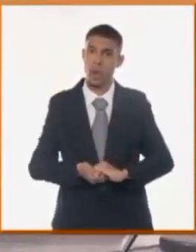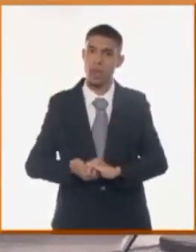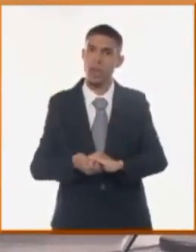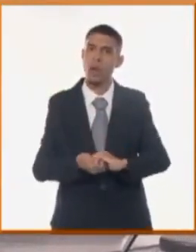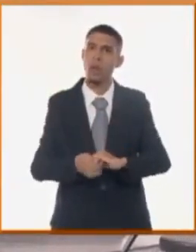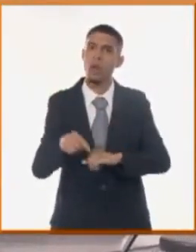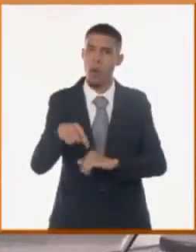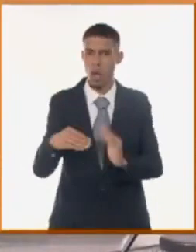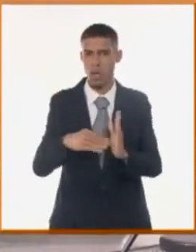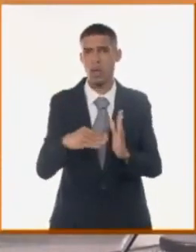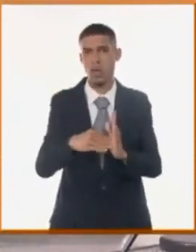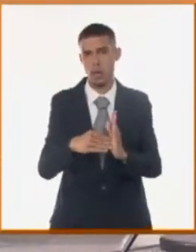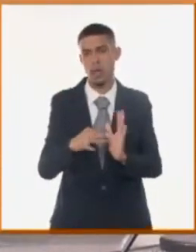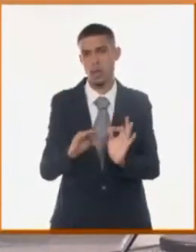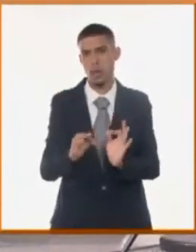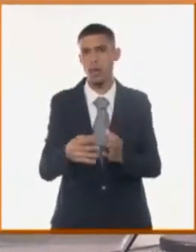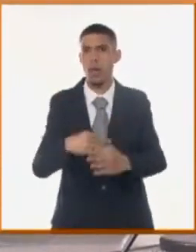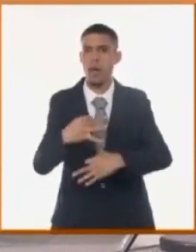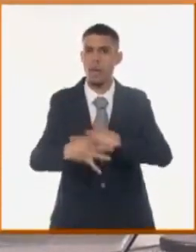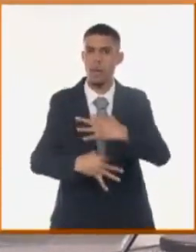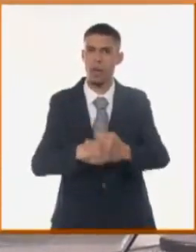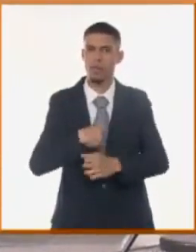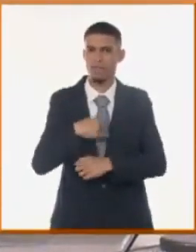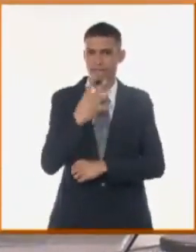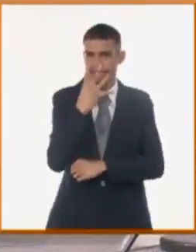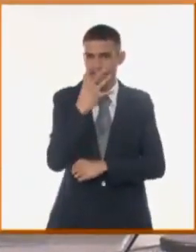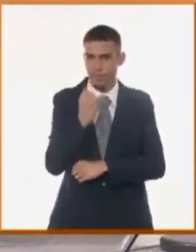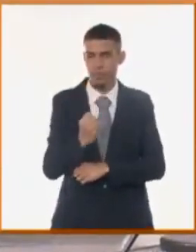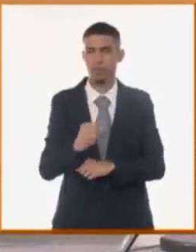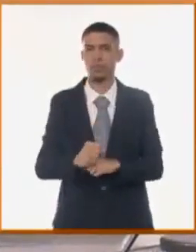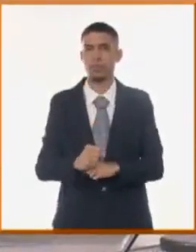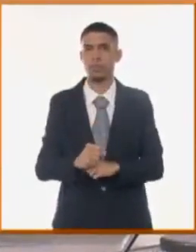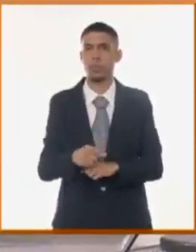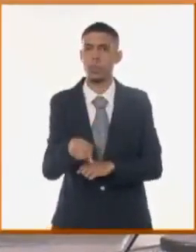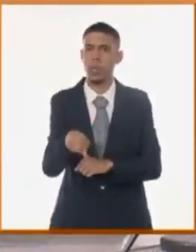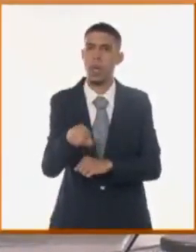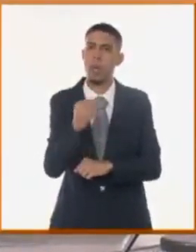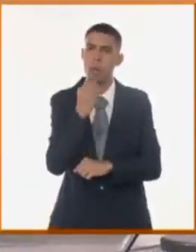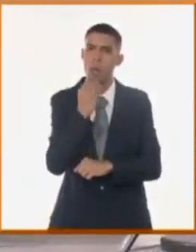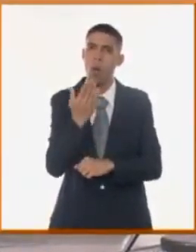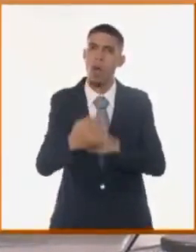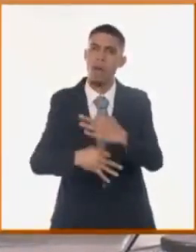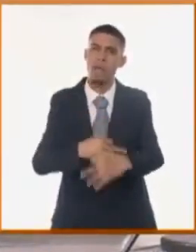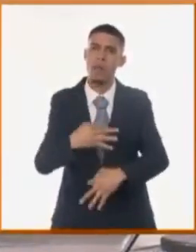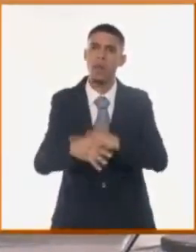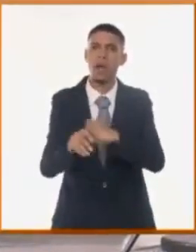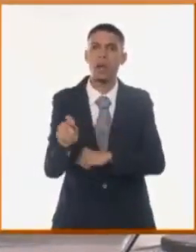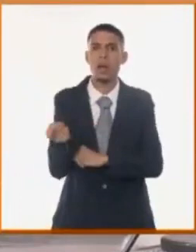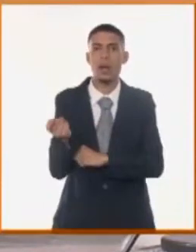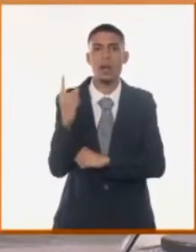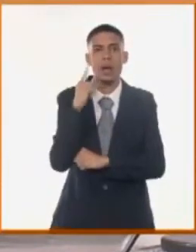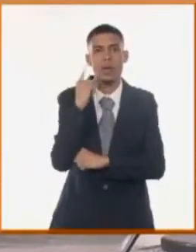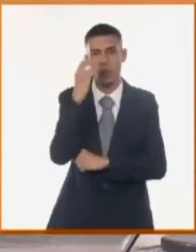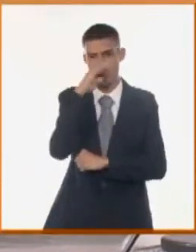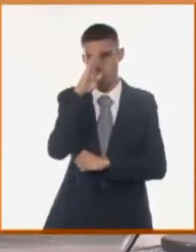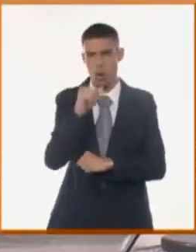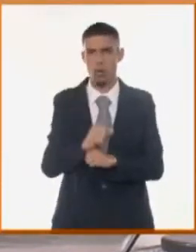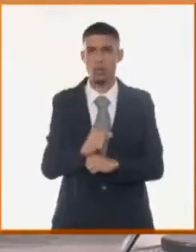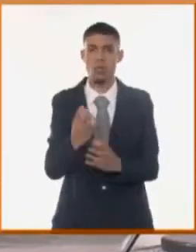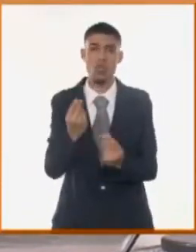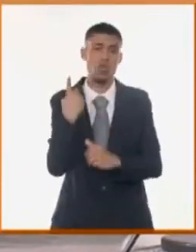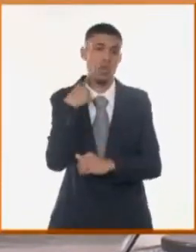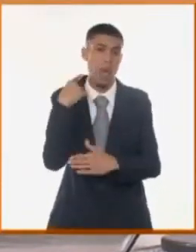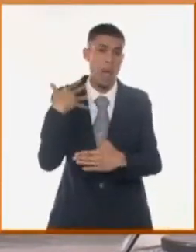tarde con nosotros. Y me gustaría, por supuesto, pues hablar un poco de Radio Cuba. Hace bastantes años que no viene Radio Cuba